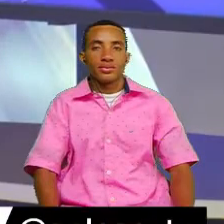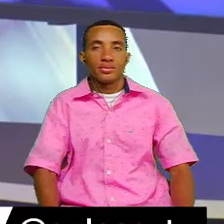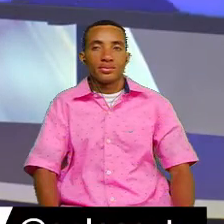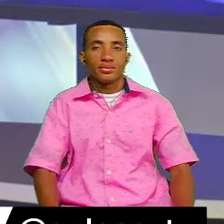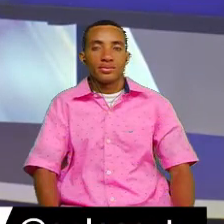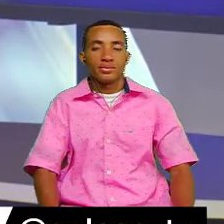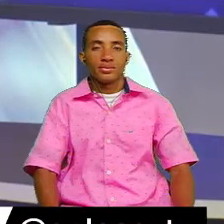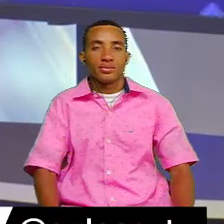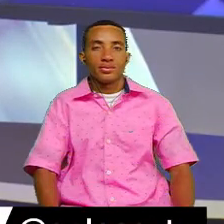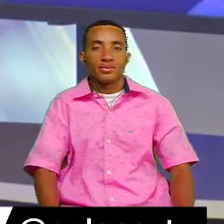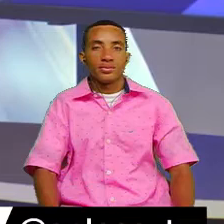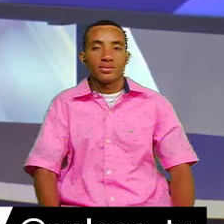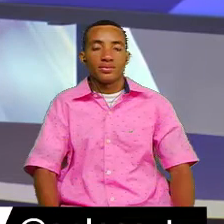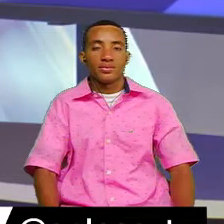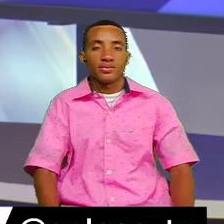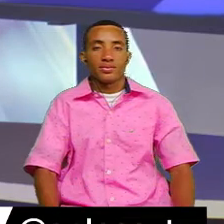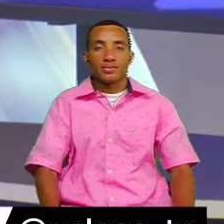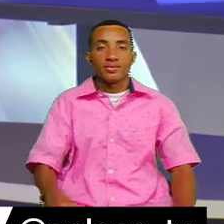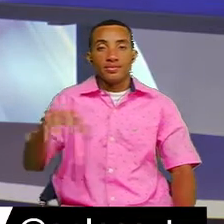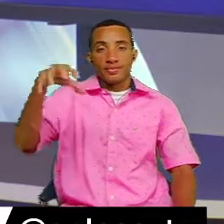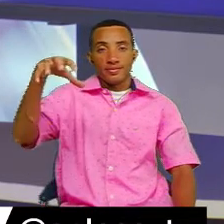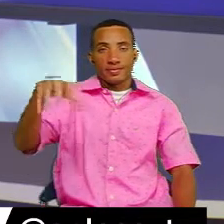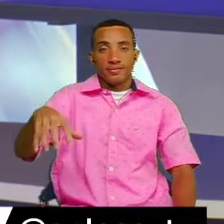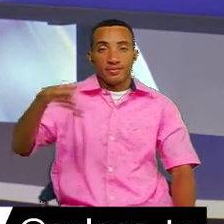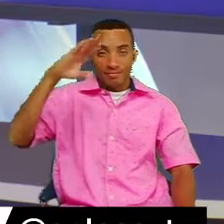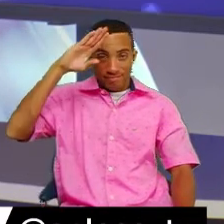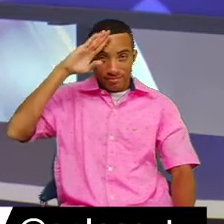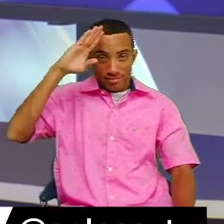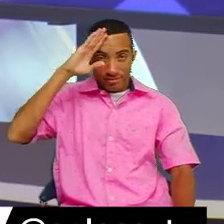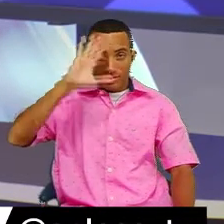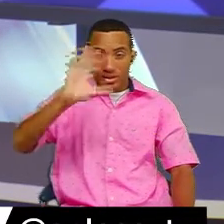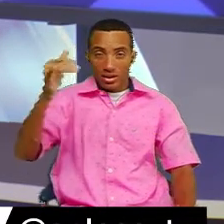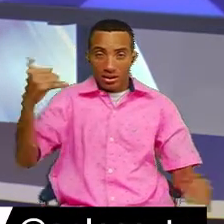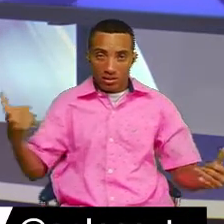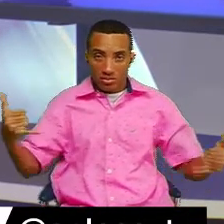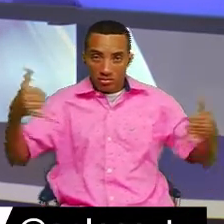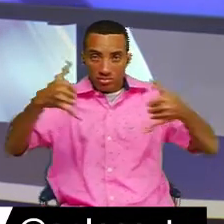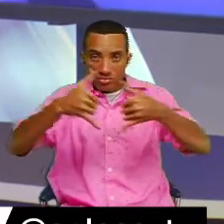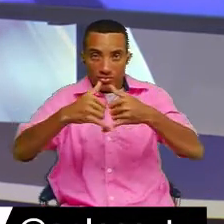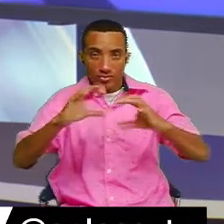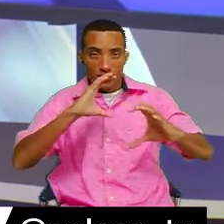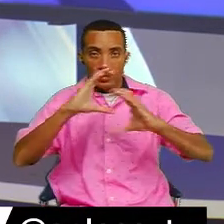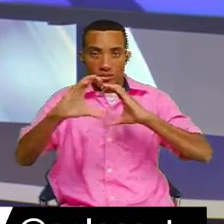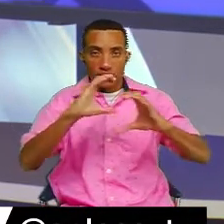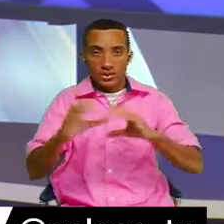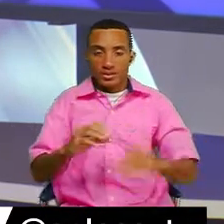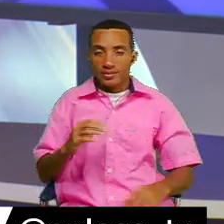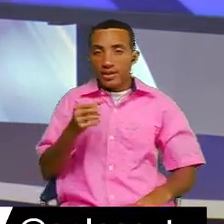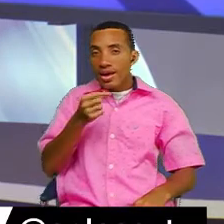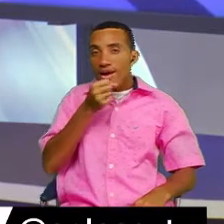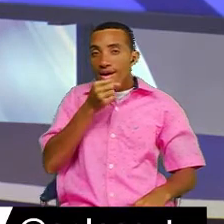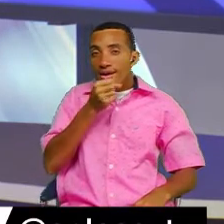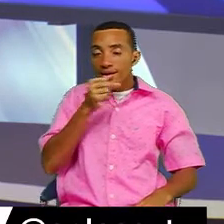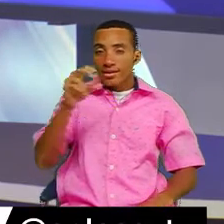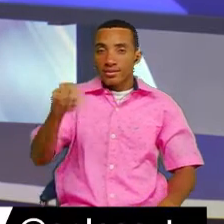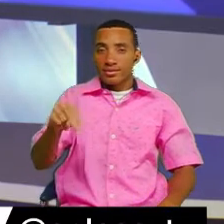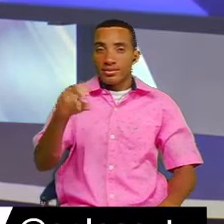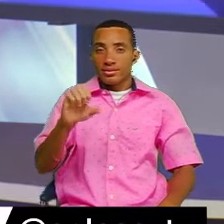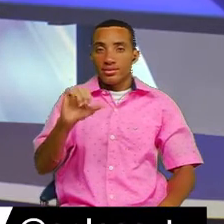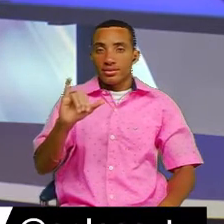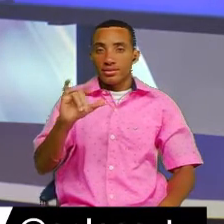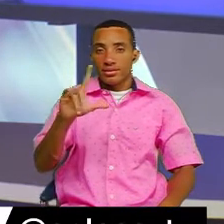Y desde el Comando de Policía, en ese momento establecemos comunicación con nuestra periodista Neila Cosio, quien nos tiene detalles de